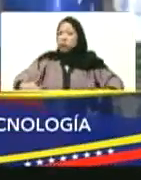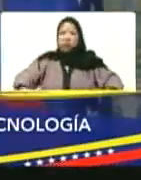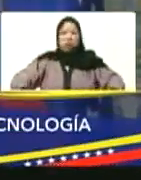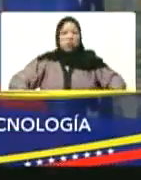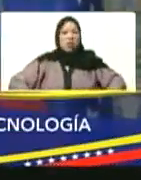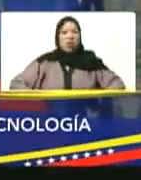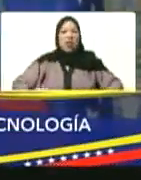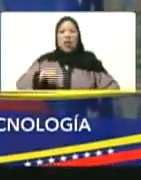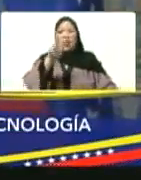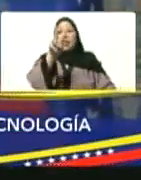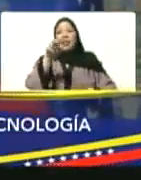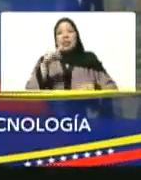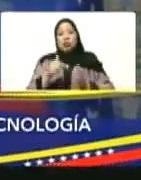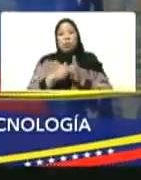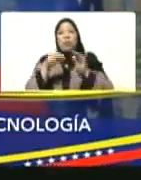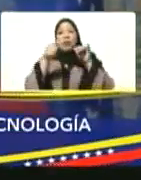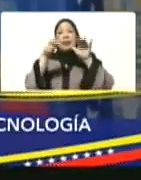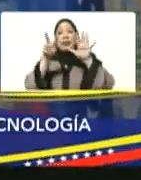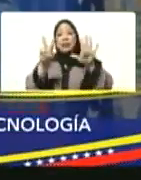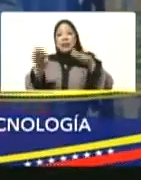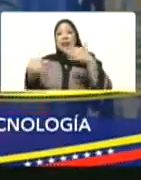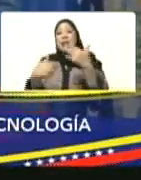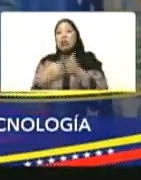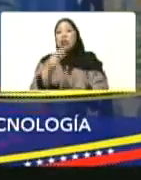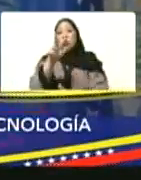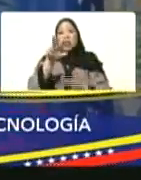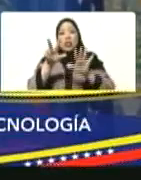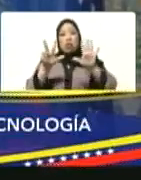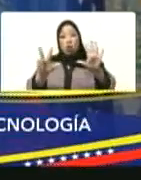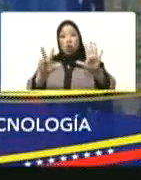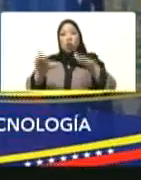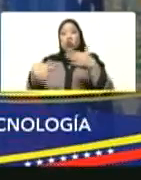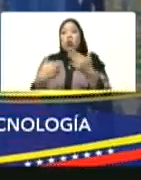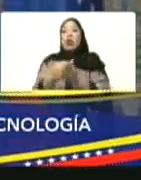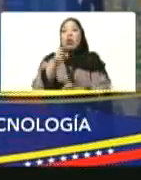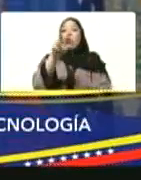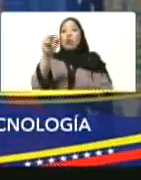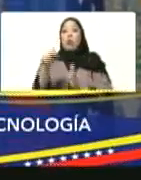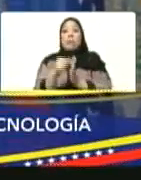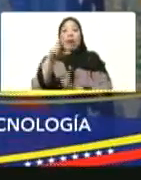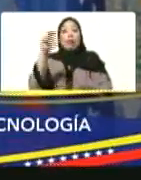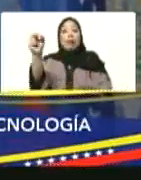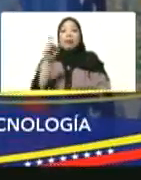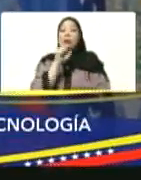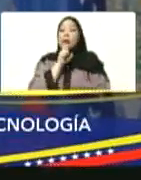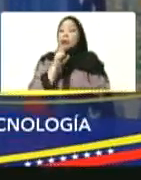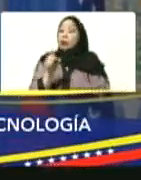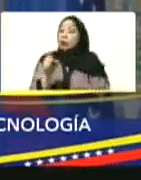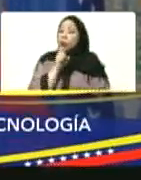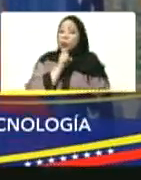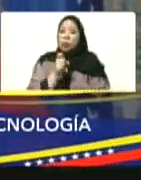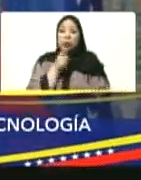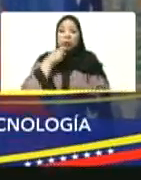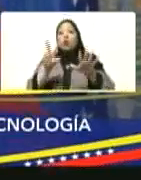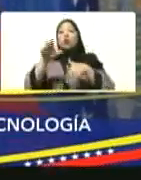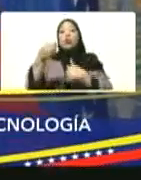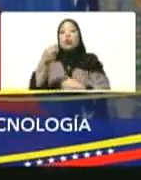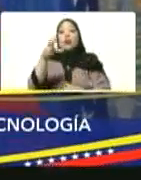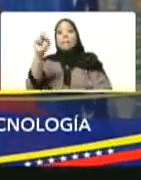año 17, 18, 19, 20. Le Venezuela ha connu des années très